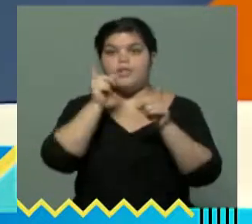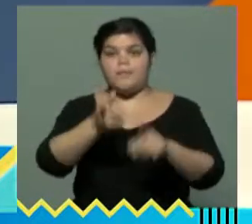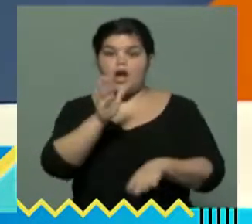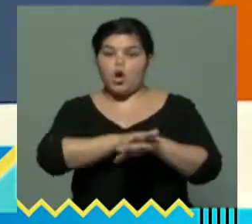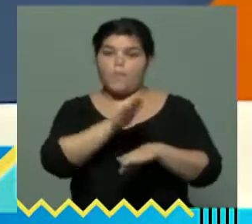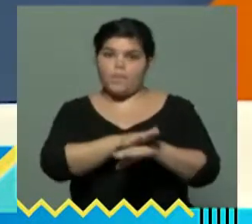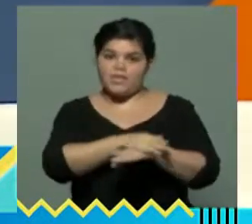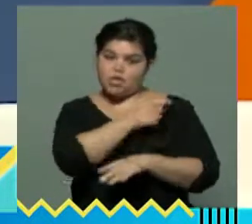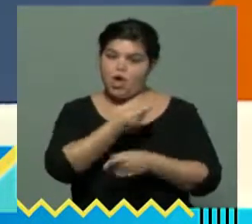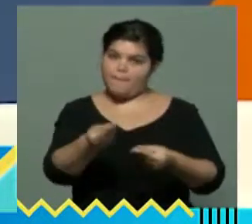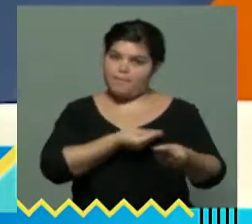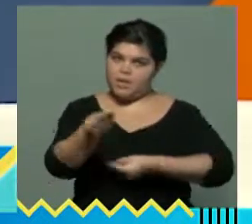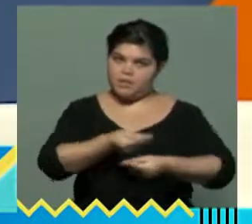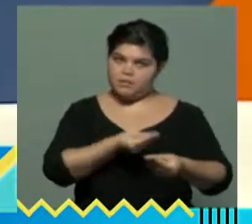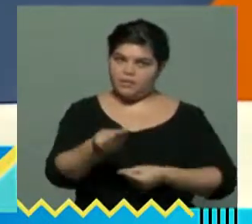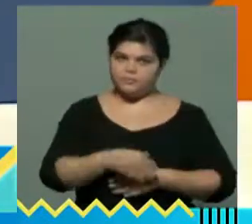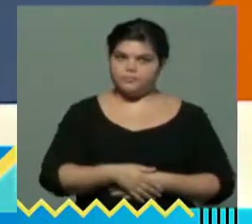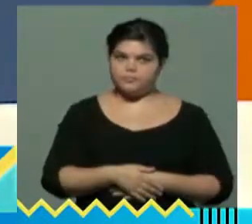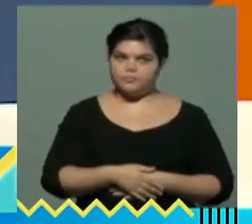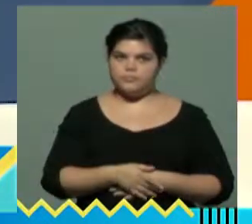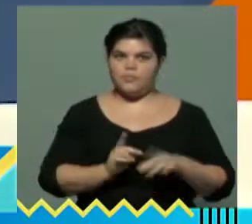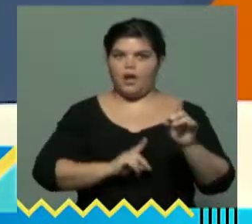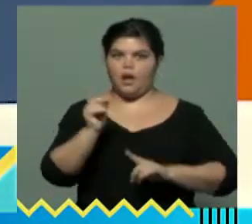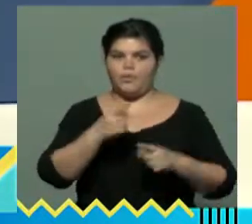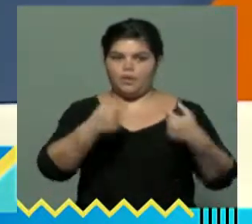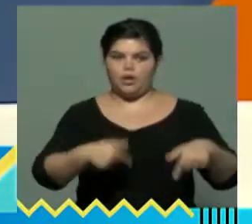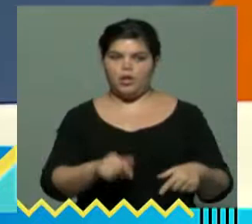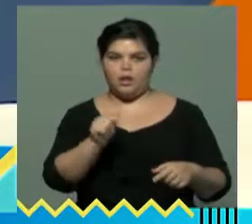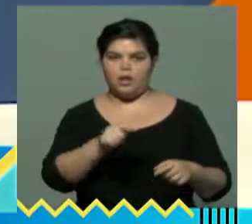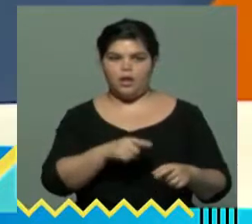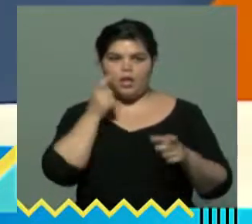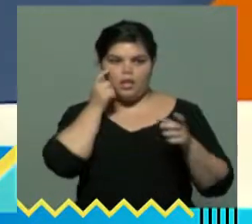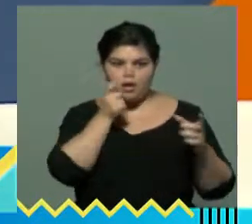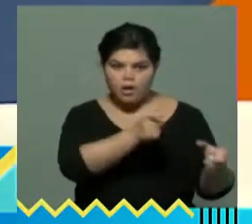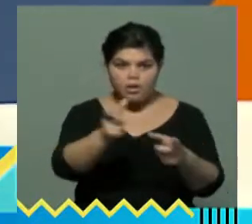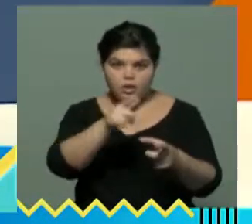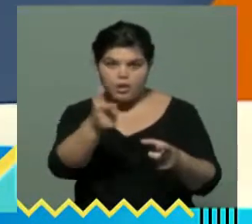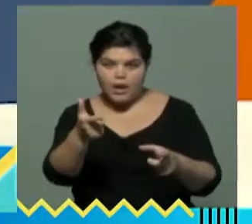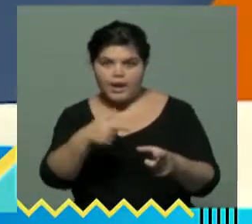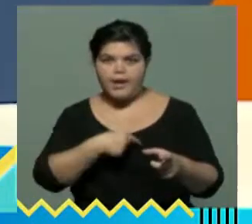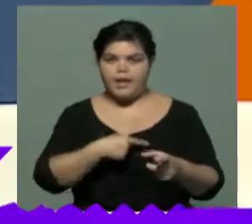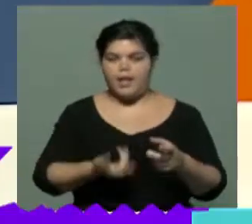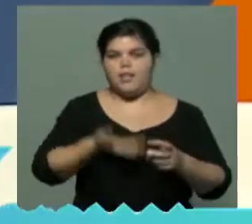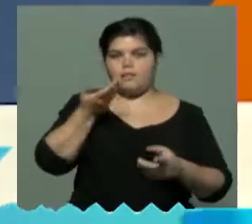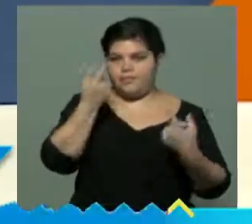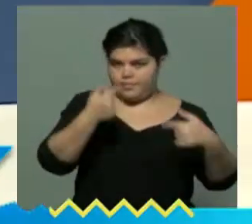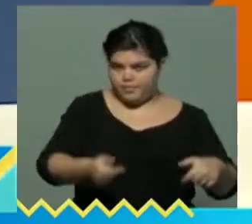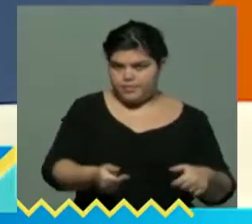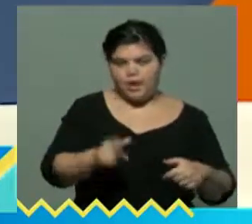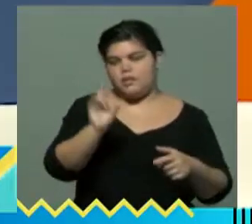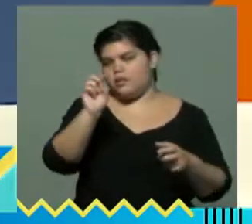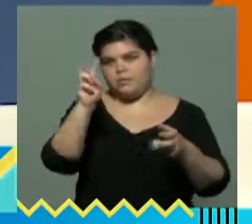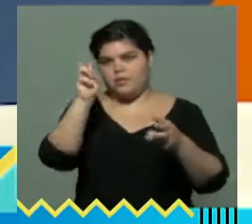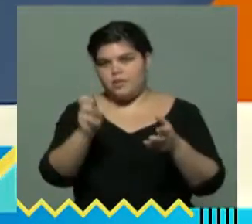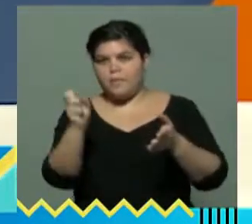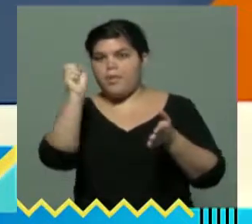empresa a que decir, che, no voy a decir que cuando yo mire para el otro lado vos hagas tal y tal cosa. Fundamentalmente con el tema de la empleabilidad. Bien. En lo que es la capacidad, a